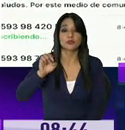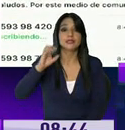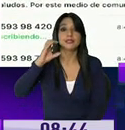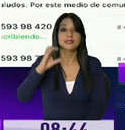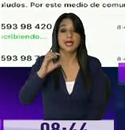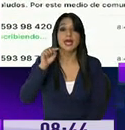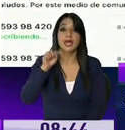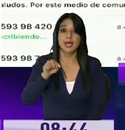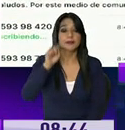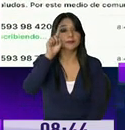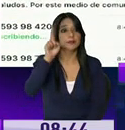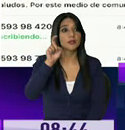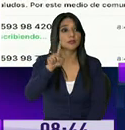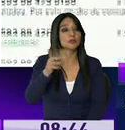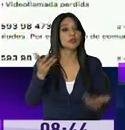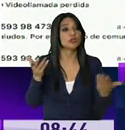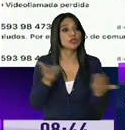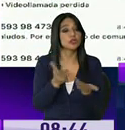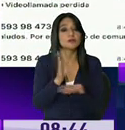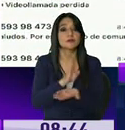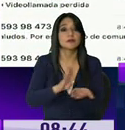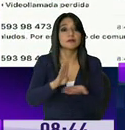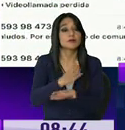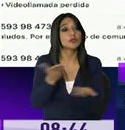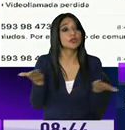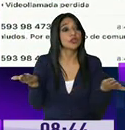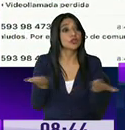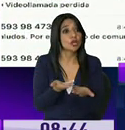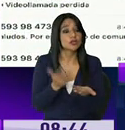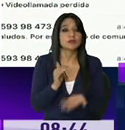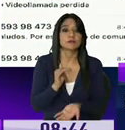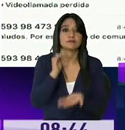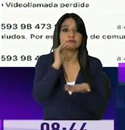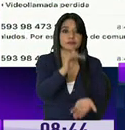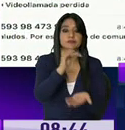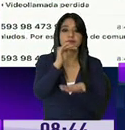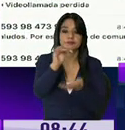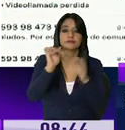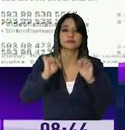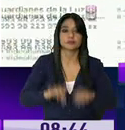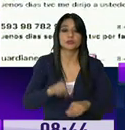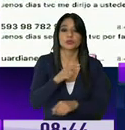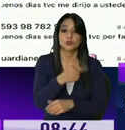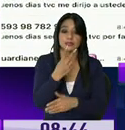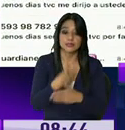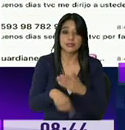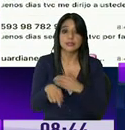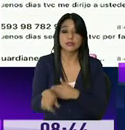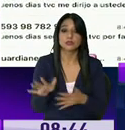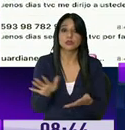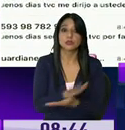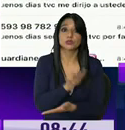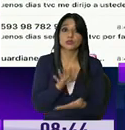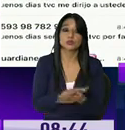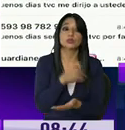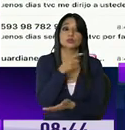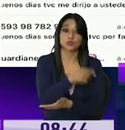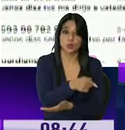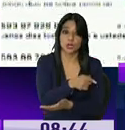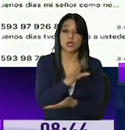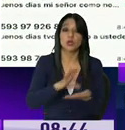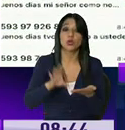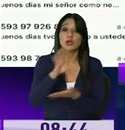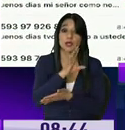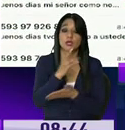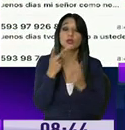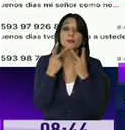ahí va a averiguar dónde de su barrio, dónde vive, para que vaya. Si tiene hijos de escuelas fiscales y